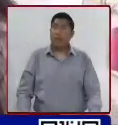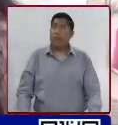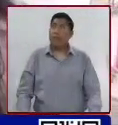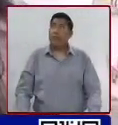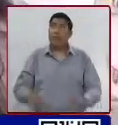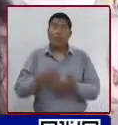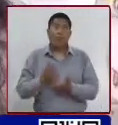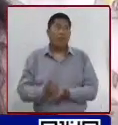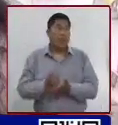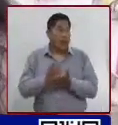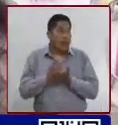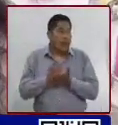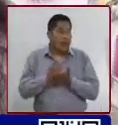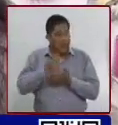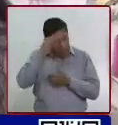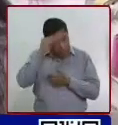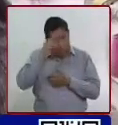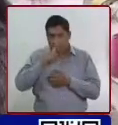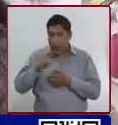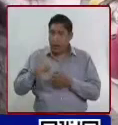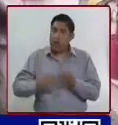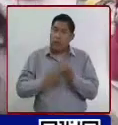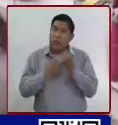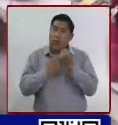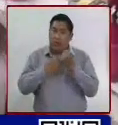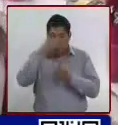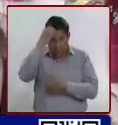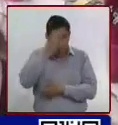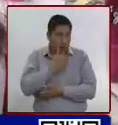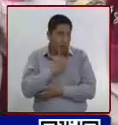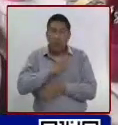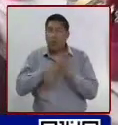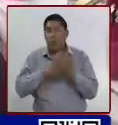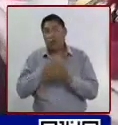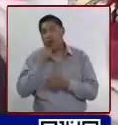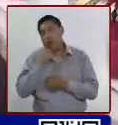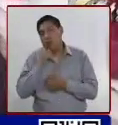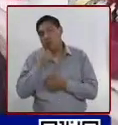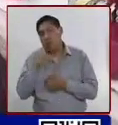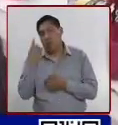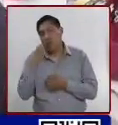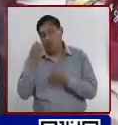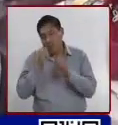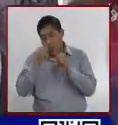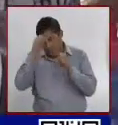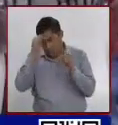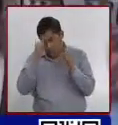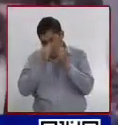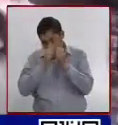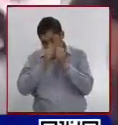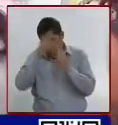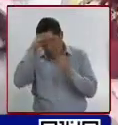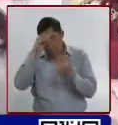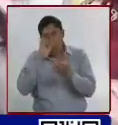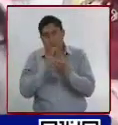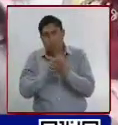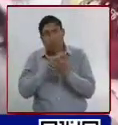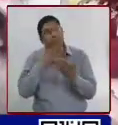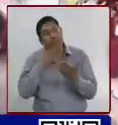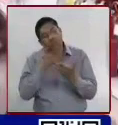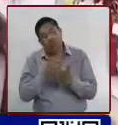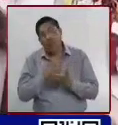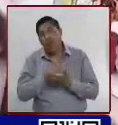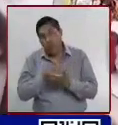es una ayuda para que ellas puedan mantener a sus hijos, porque no todas las mujeres siempre están con sus esposos, y es una buena ayuda